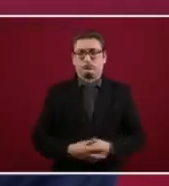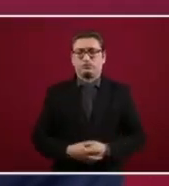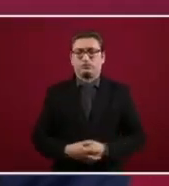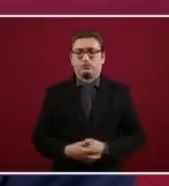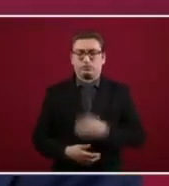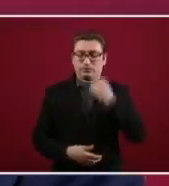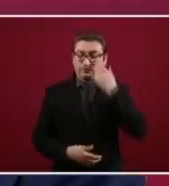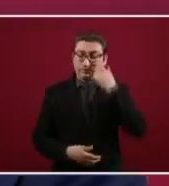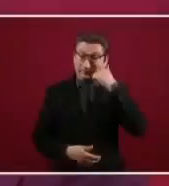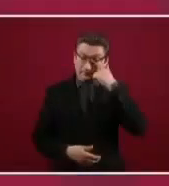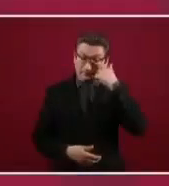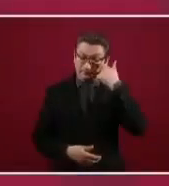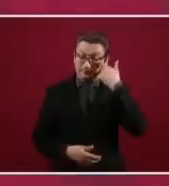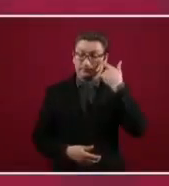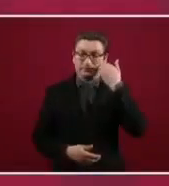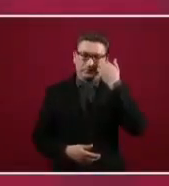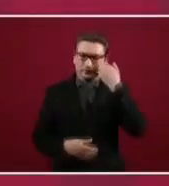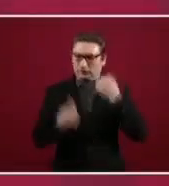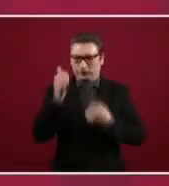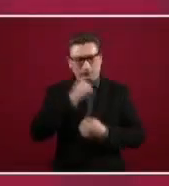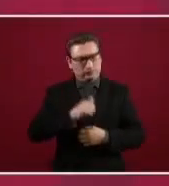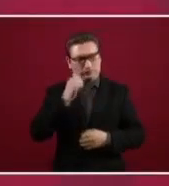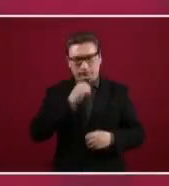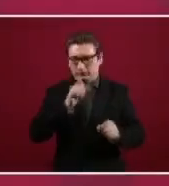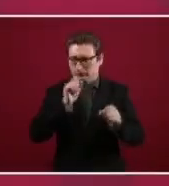y siempre va a ser así